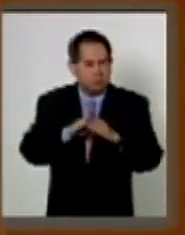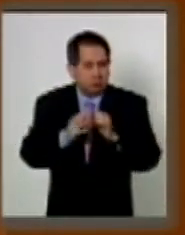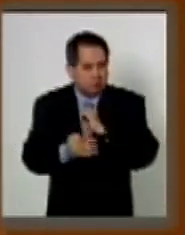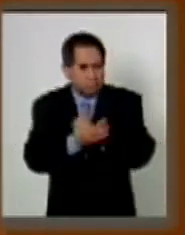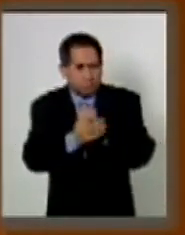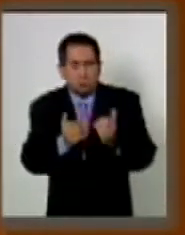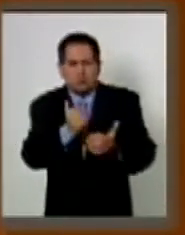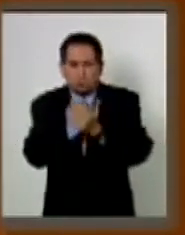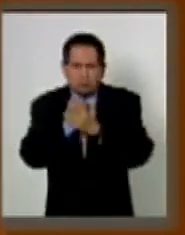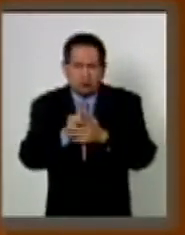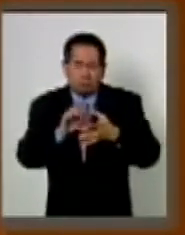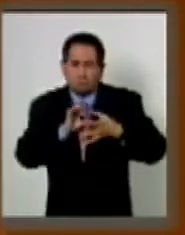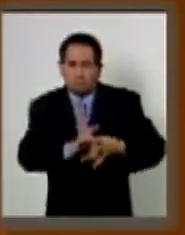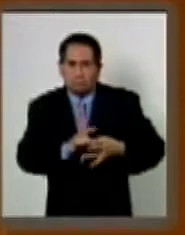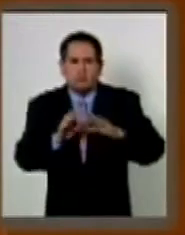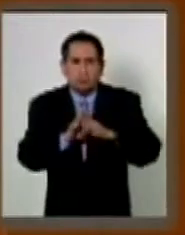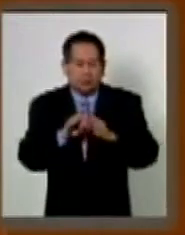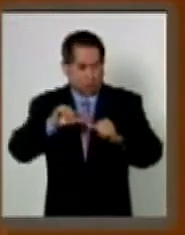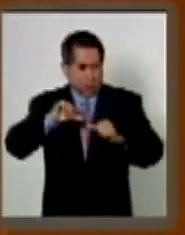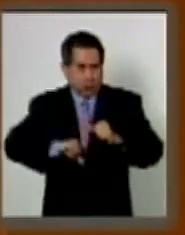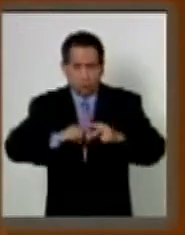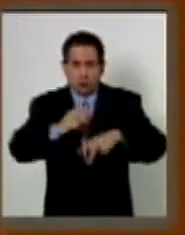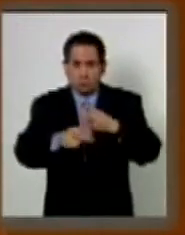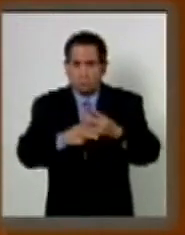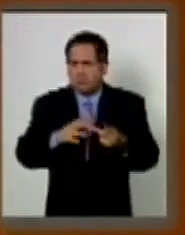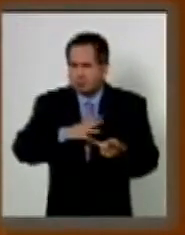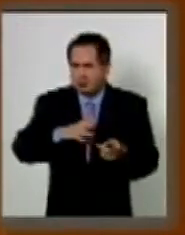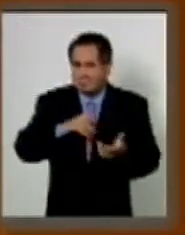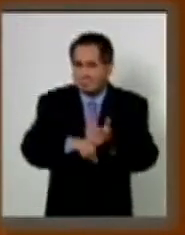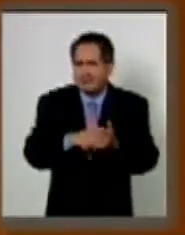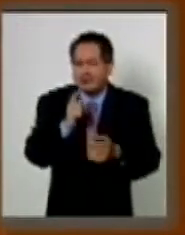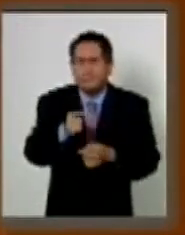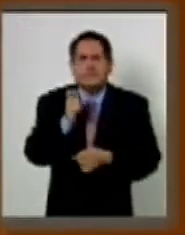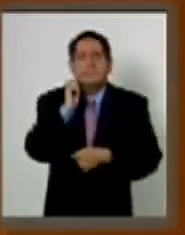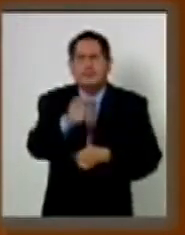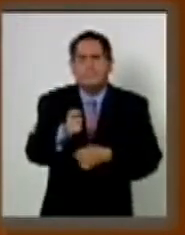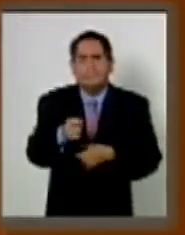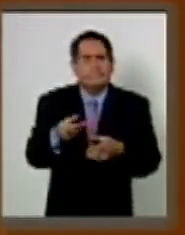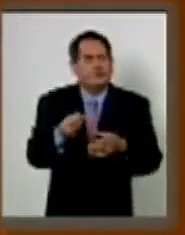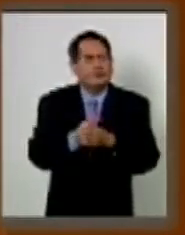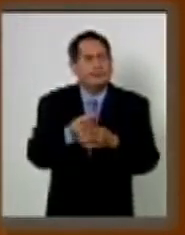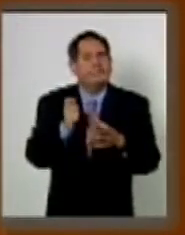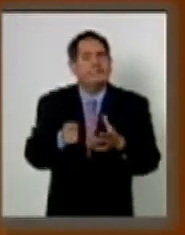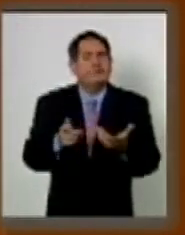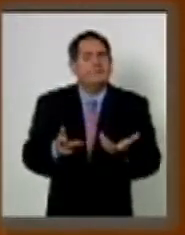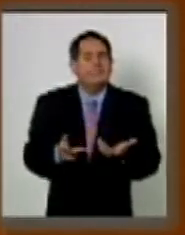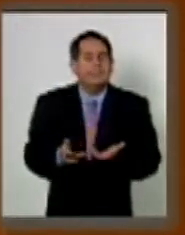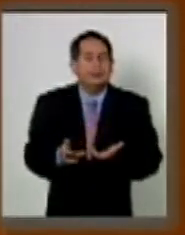hay proximidad? Hoy tienen ya incluso